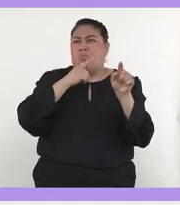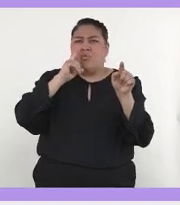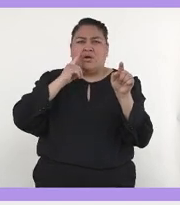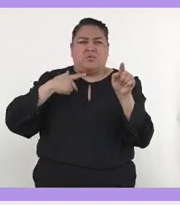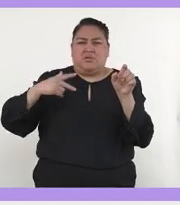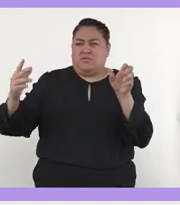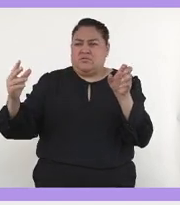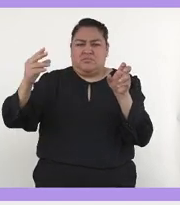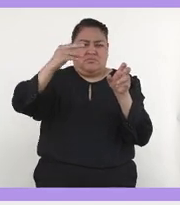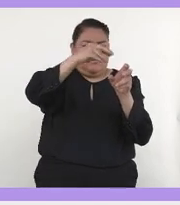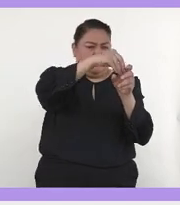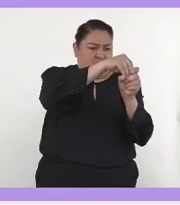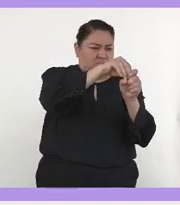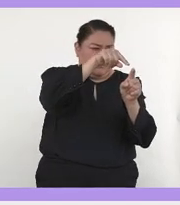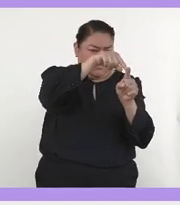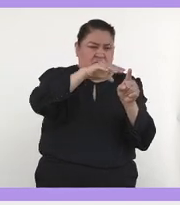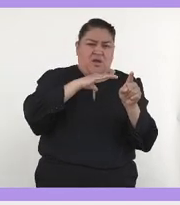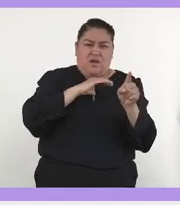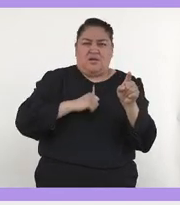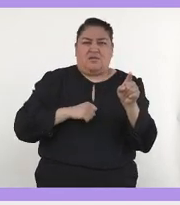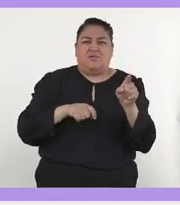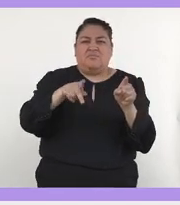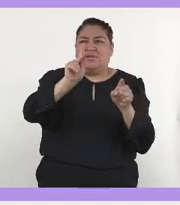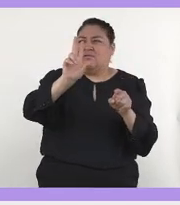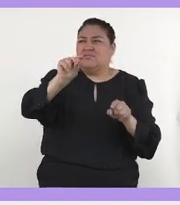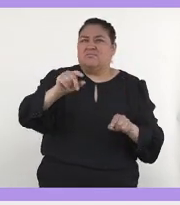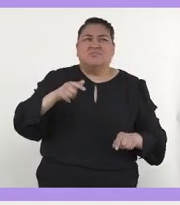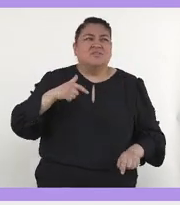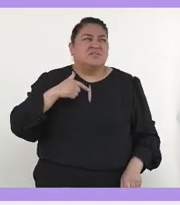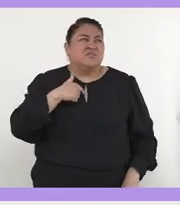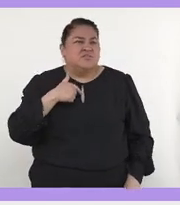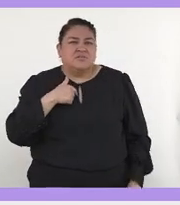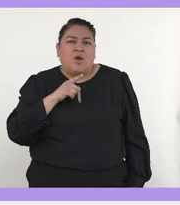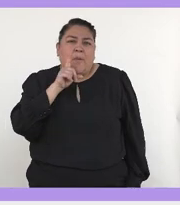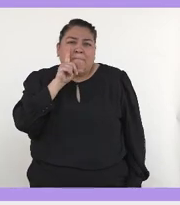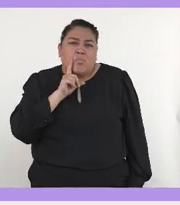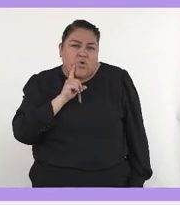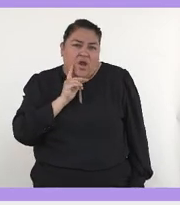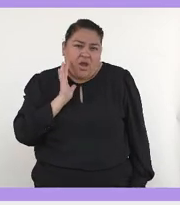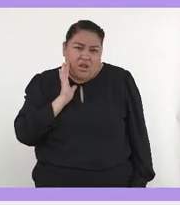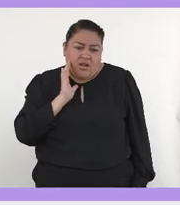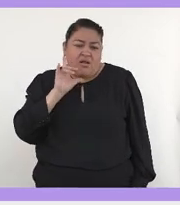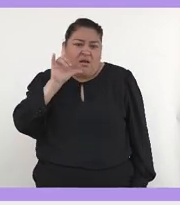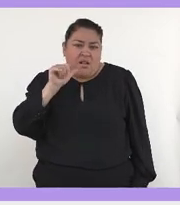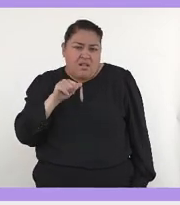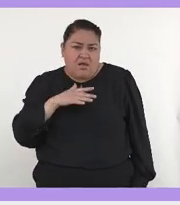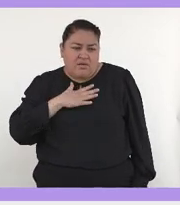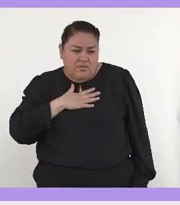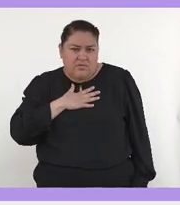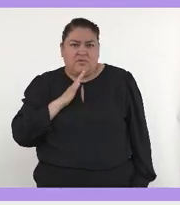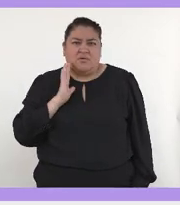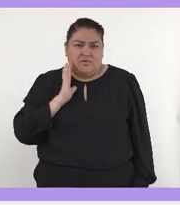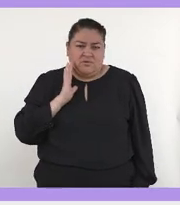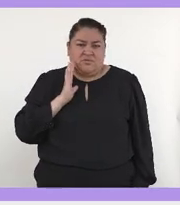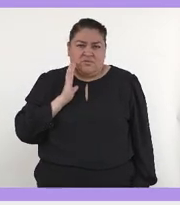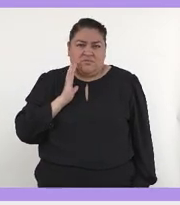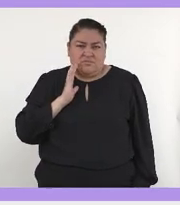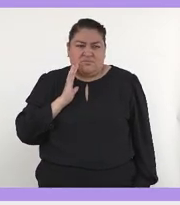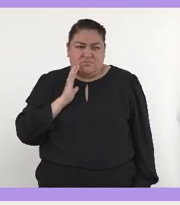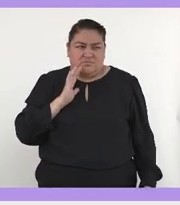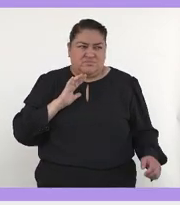cómo no claro o sea aunque Pues no yo me identifico como mujer no uso femenino por qué tendría que verme en un todos